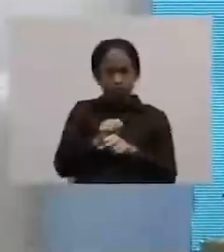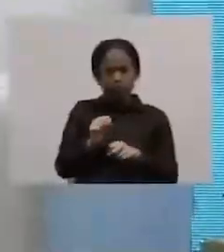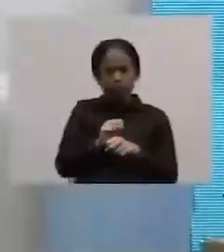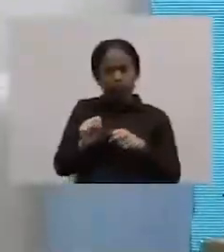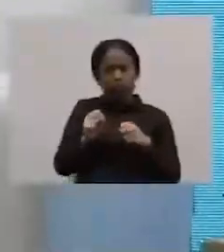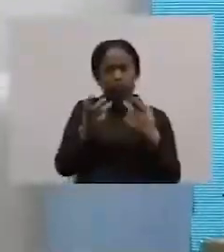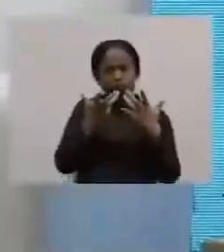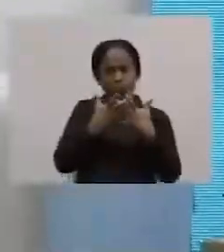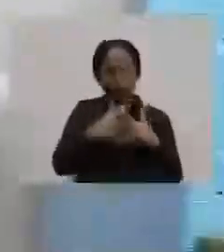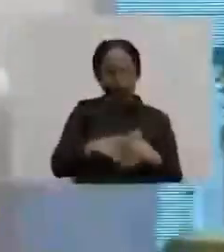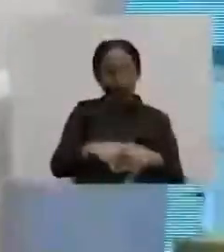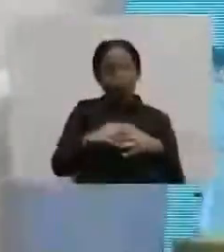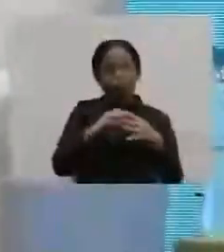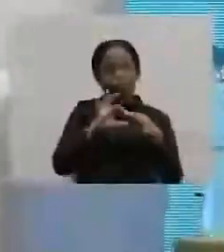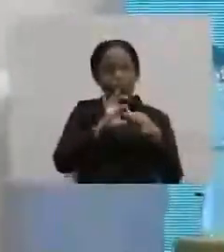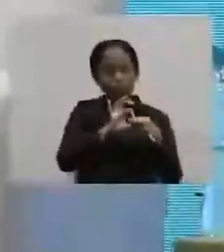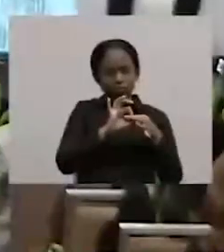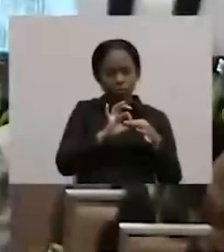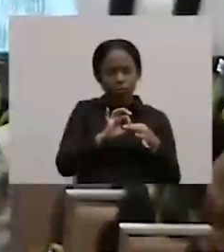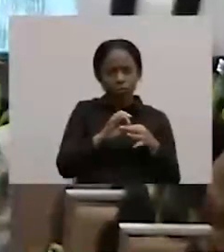y en colaboración.